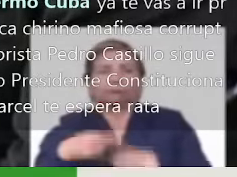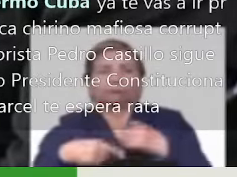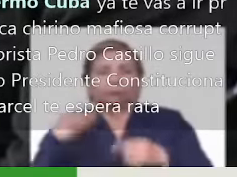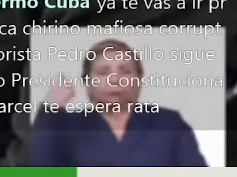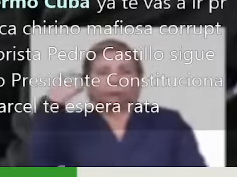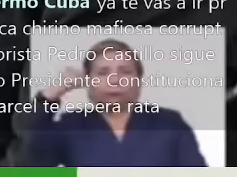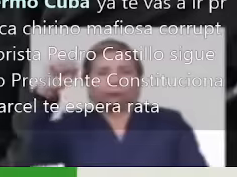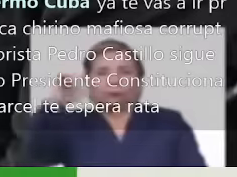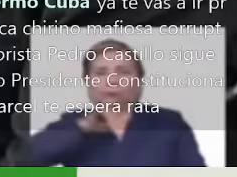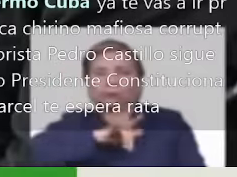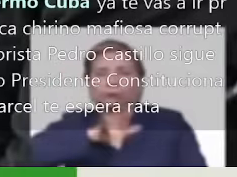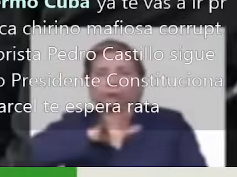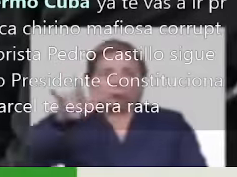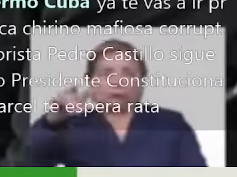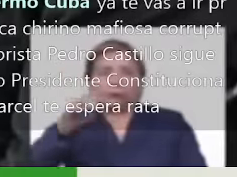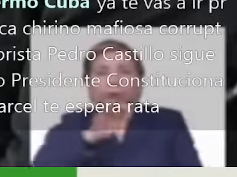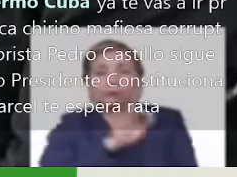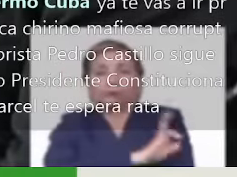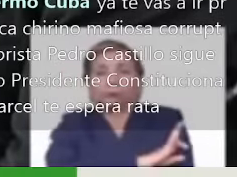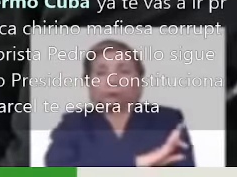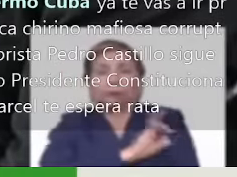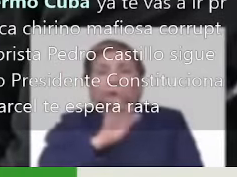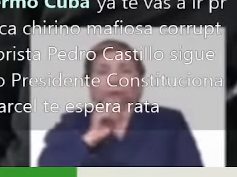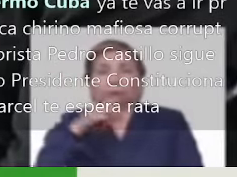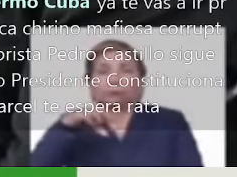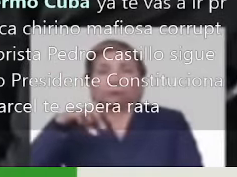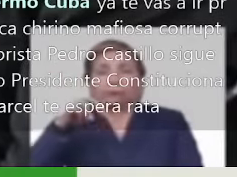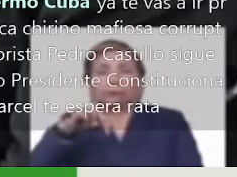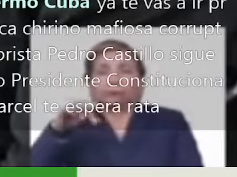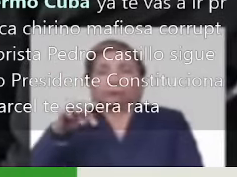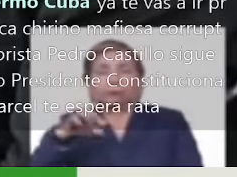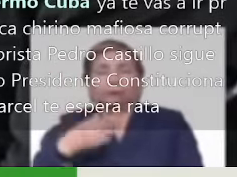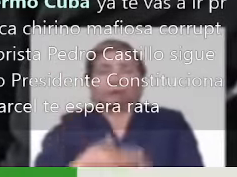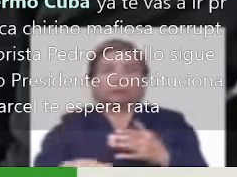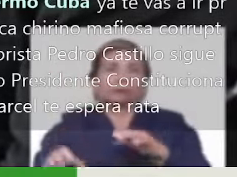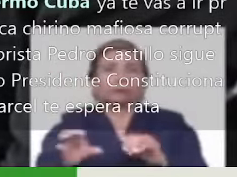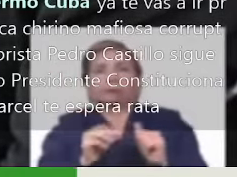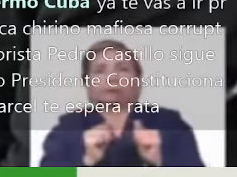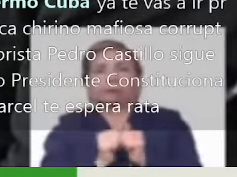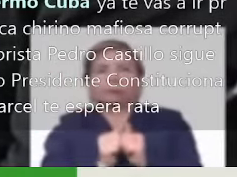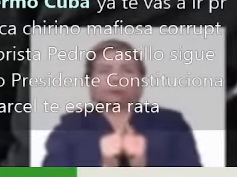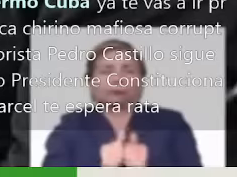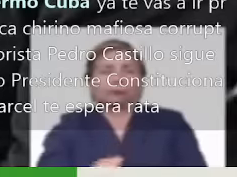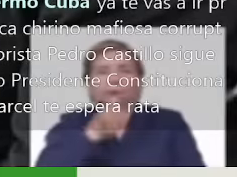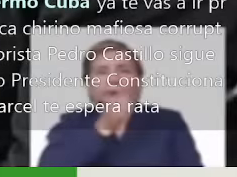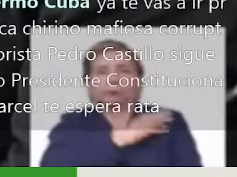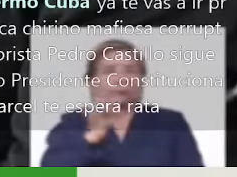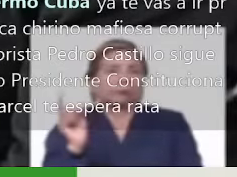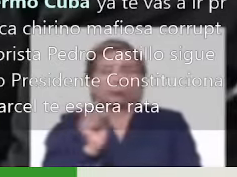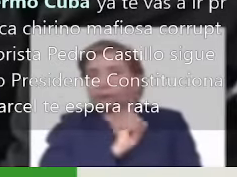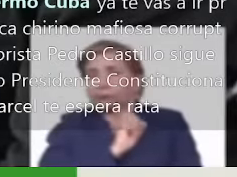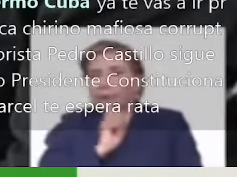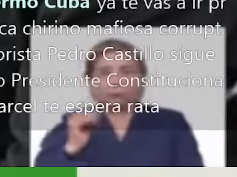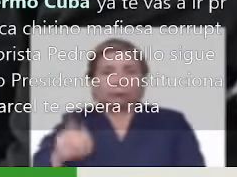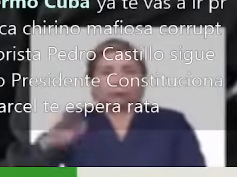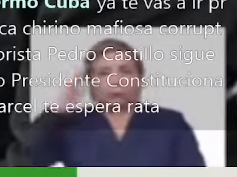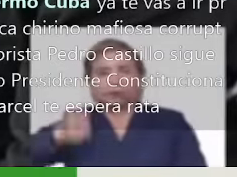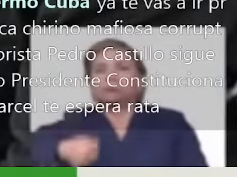en aeronaves de las Fuerzas Armadas y la PNP para actividades oficiales y no